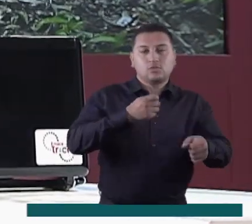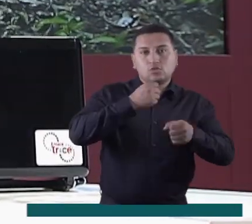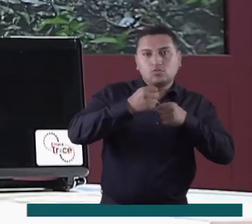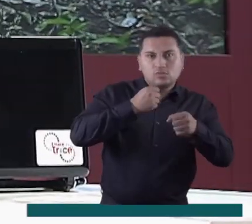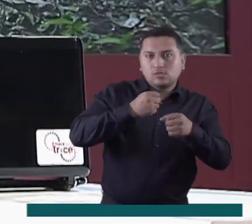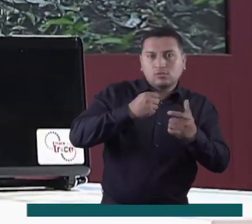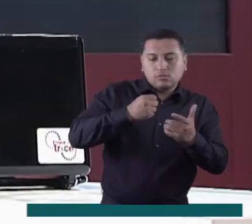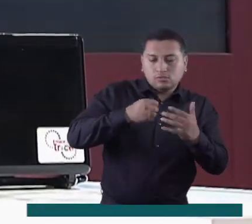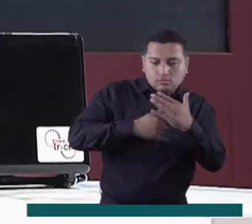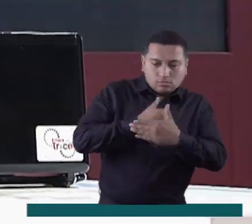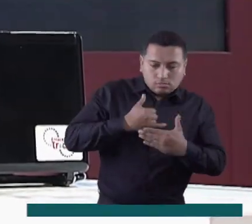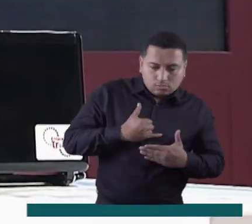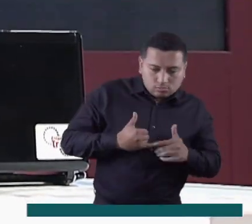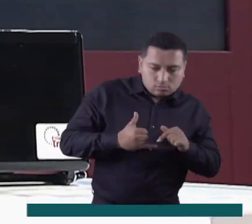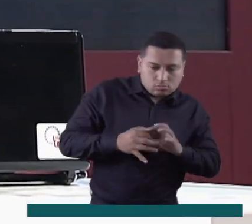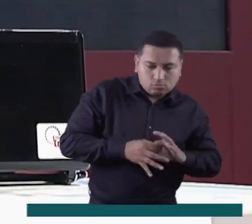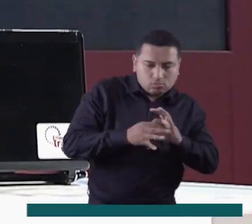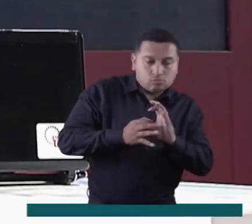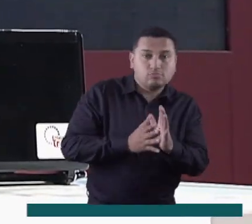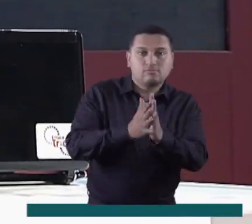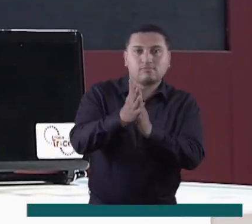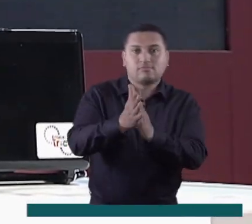Marixa espera llegar mercado internacional, mujer trabajadora que no rinde por compañía de